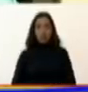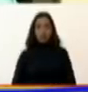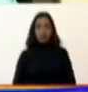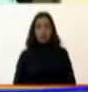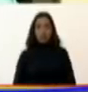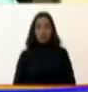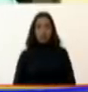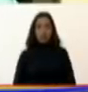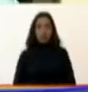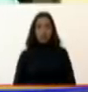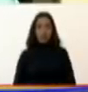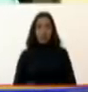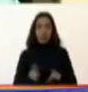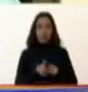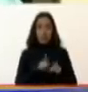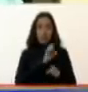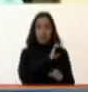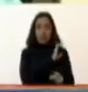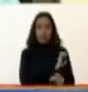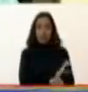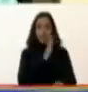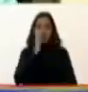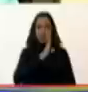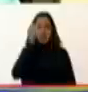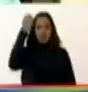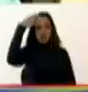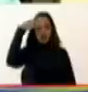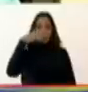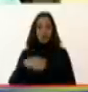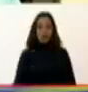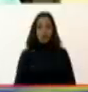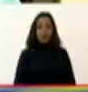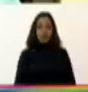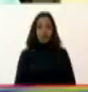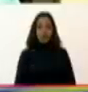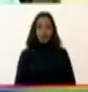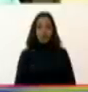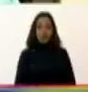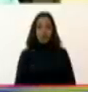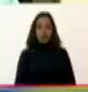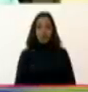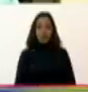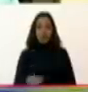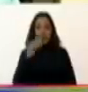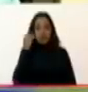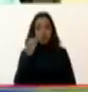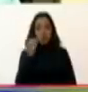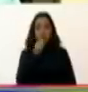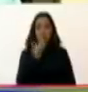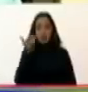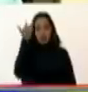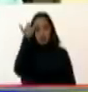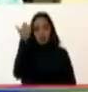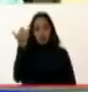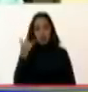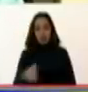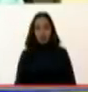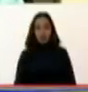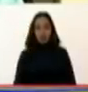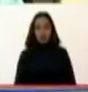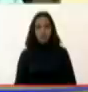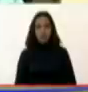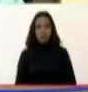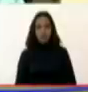Eso es energía, claro, llega la luz. Y con la luz del sol digo que me parece tremenda idea. Tan es